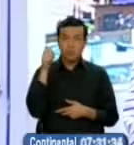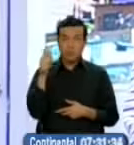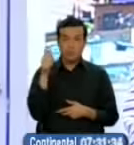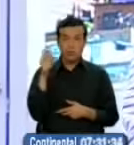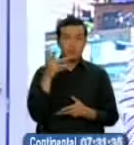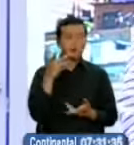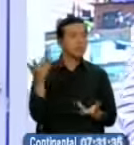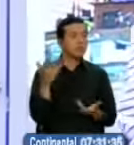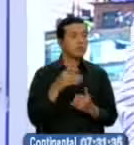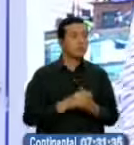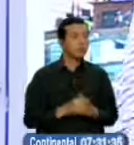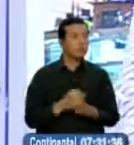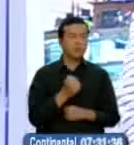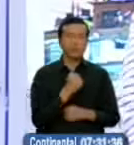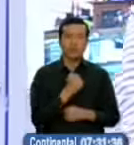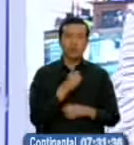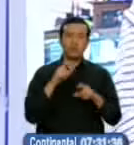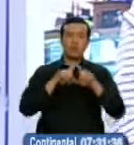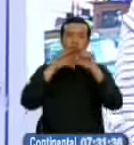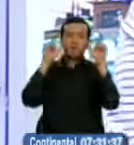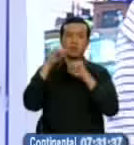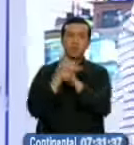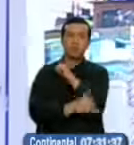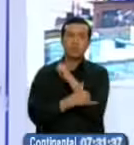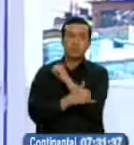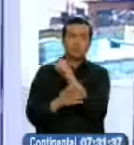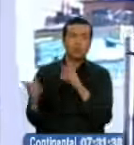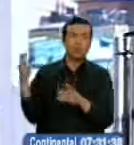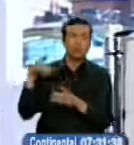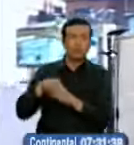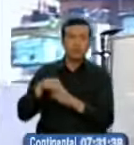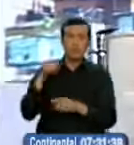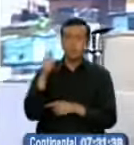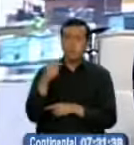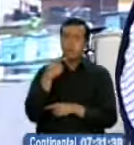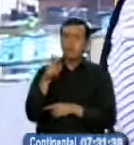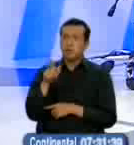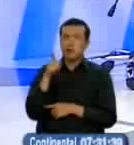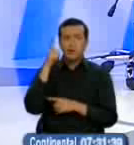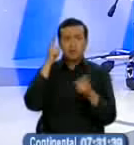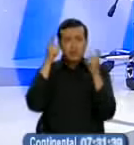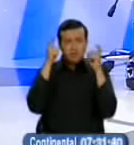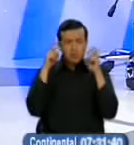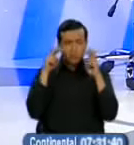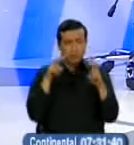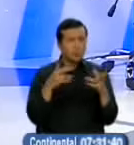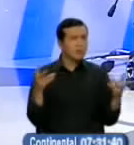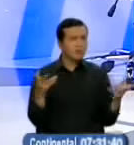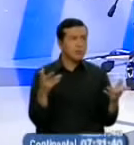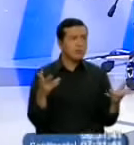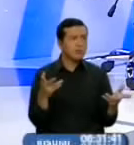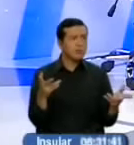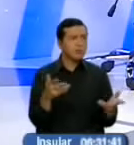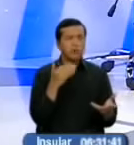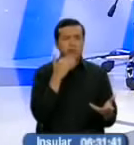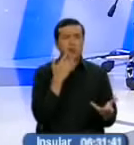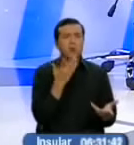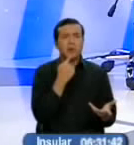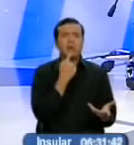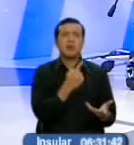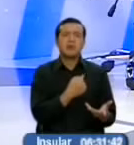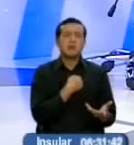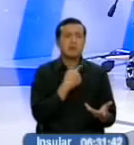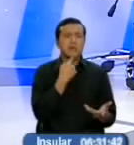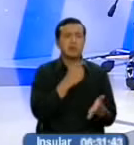la Nación tiene una empresa en un paraíso fiscal. Y es el que tiene que conducir las investigaciones. Entonces, Juan Carlos, ¿cómo nos pueden decir a